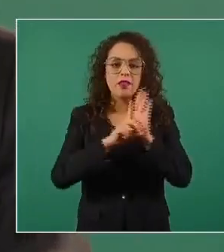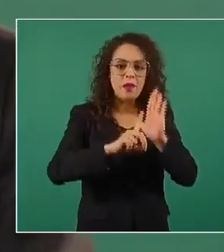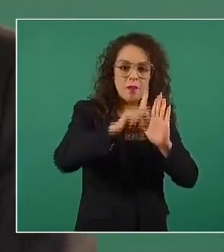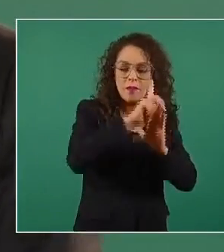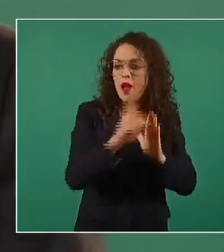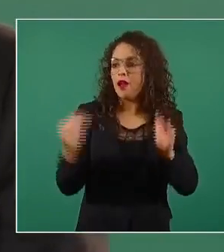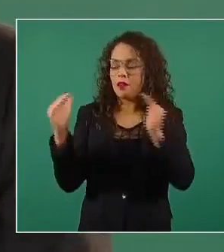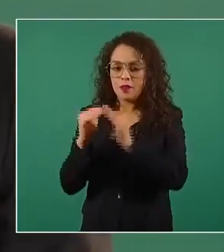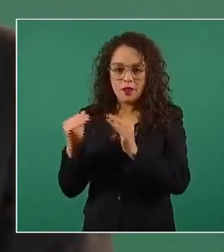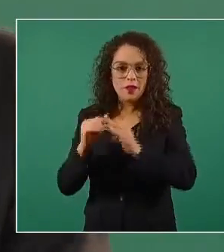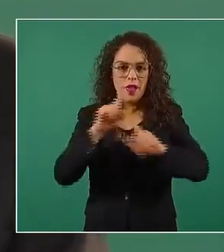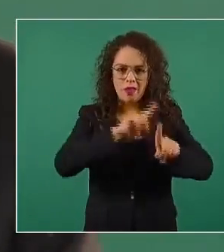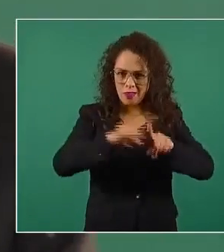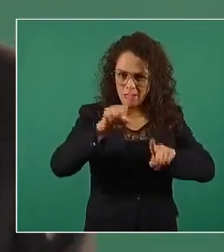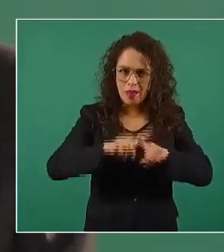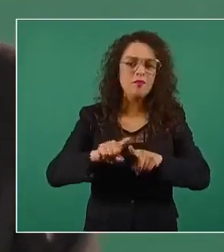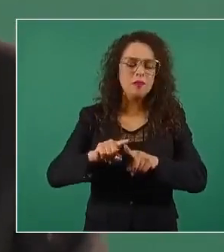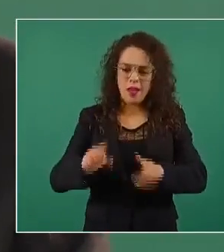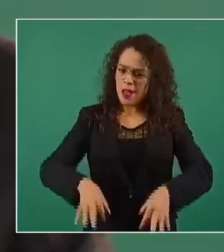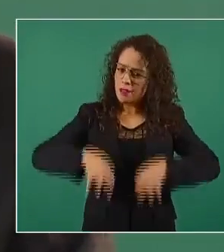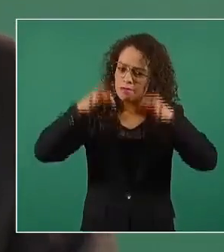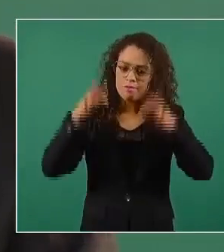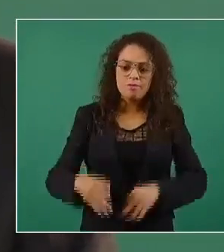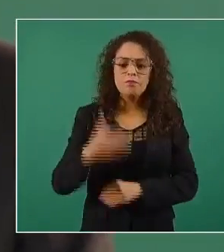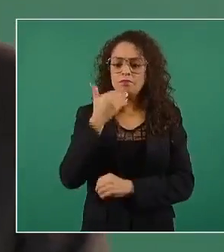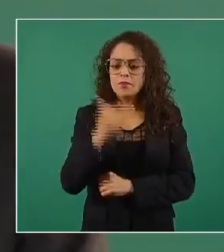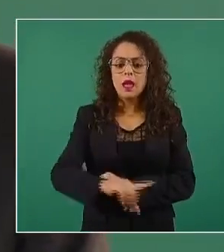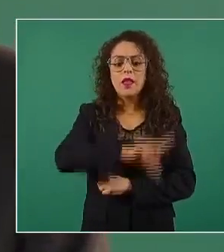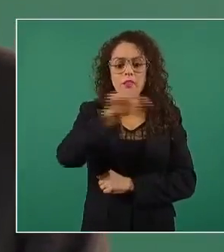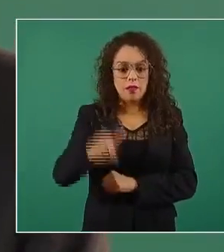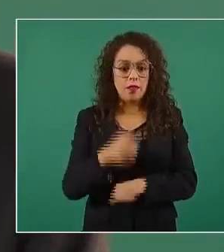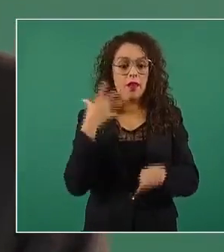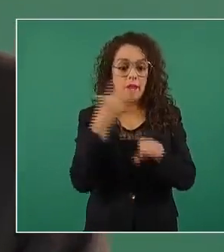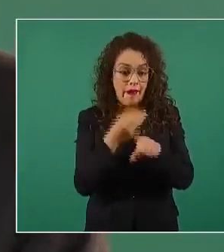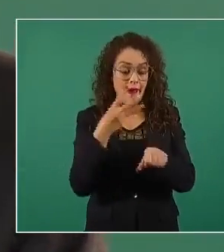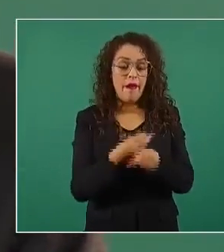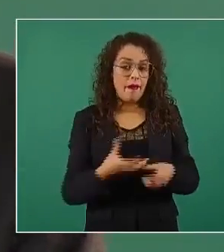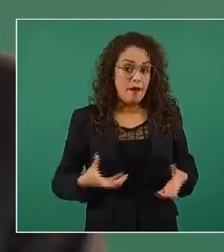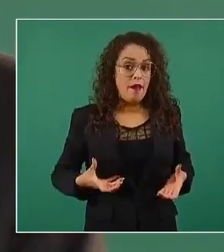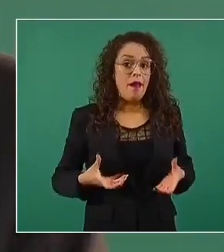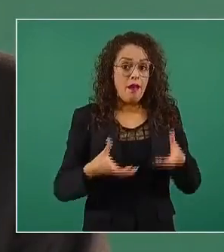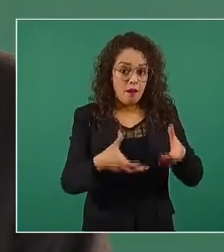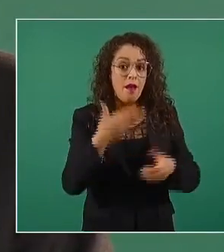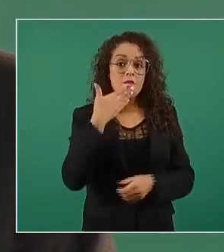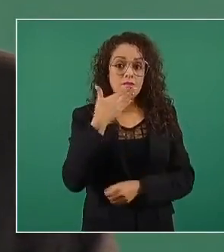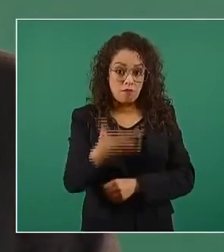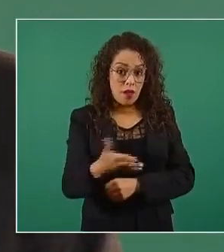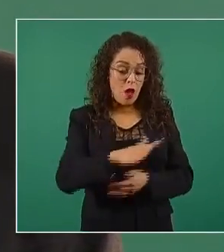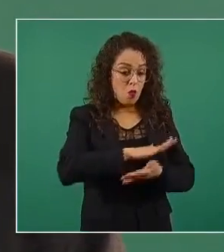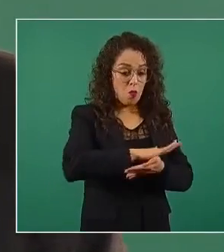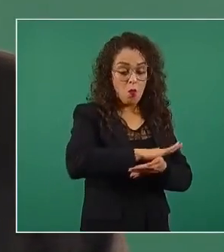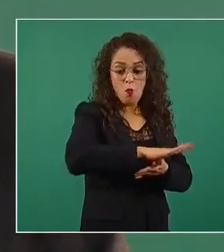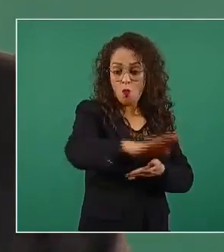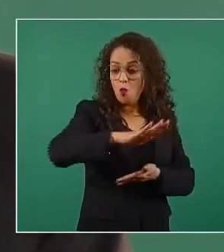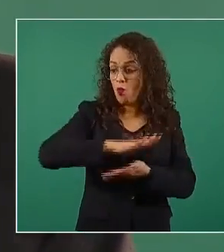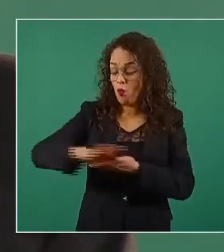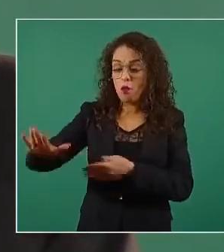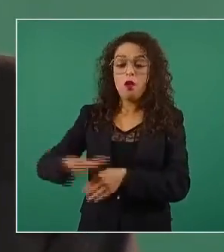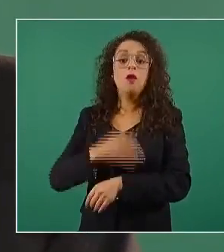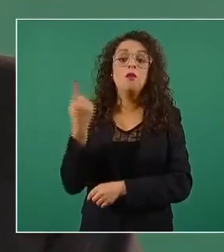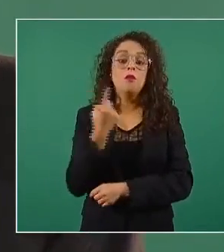y se arreglen bien las calles después, que es por lo que la gente muchas veces se